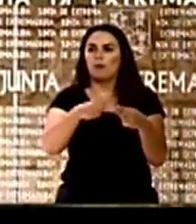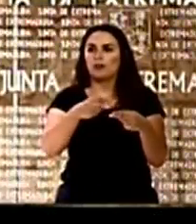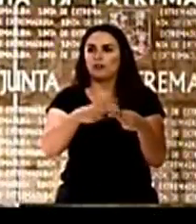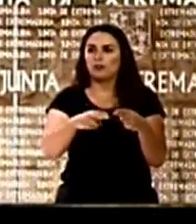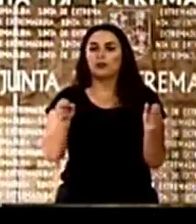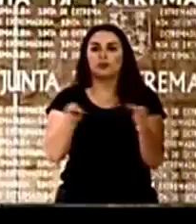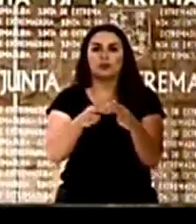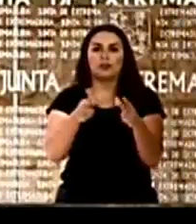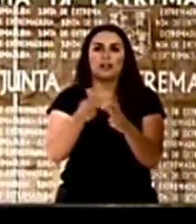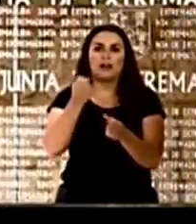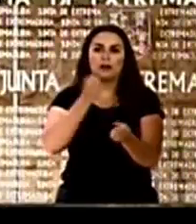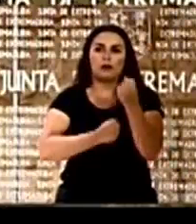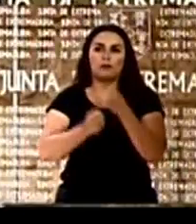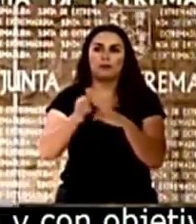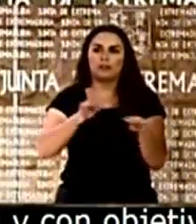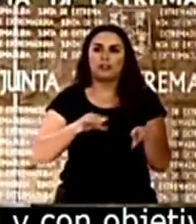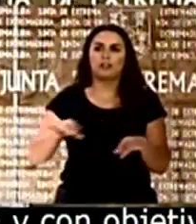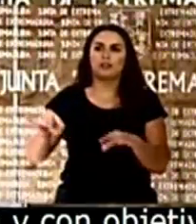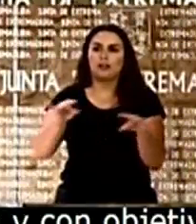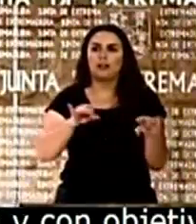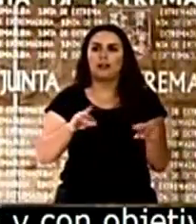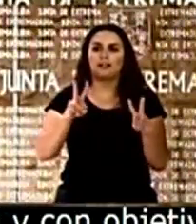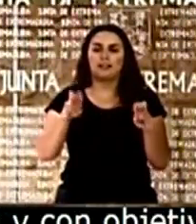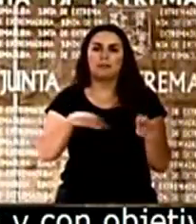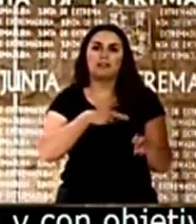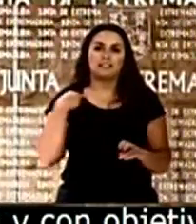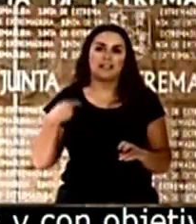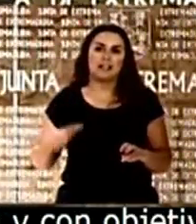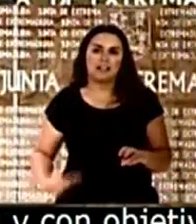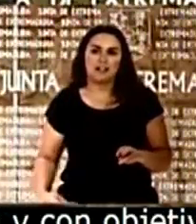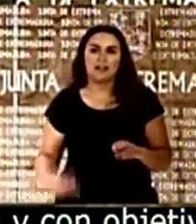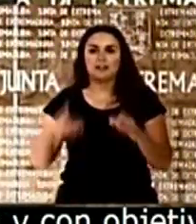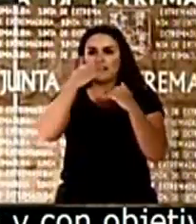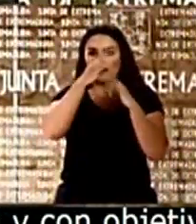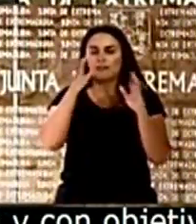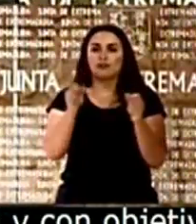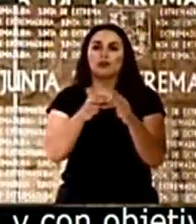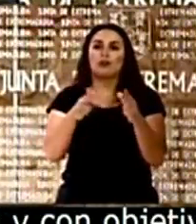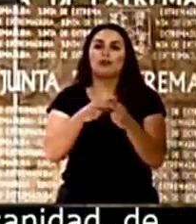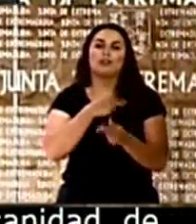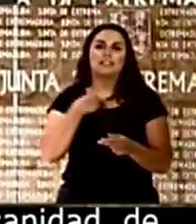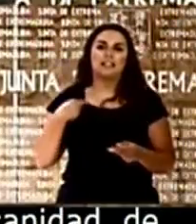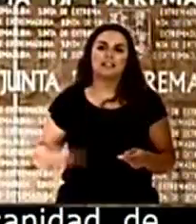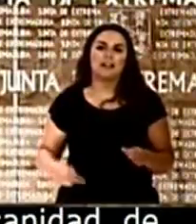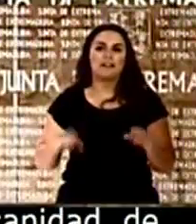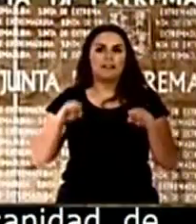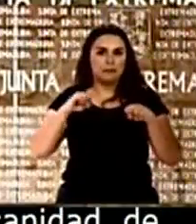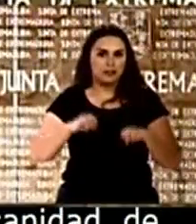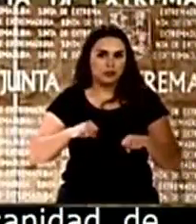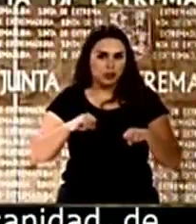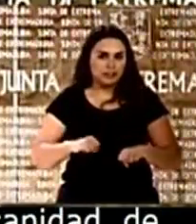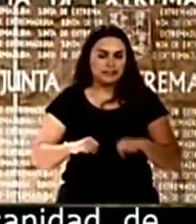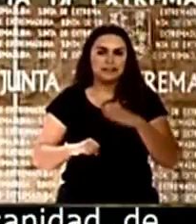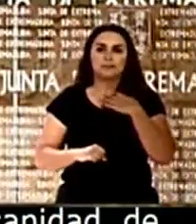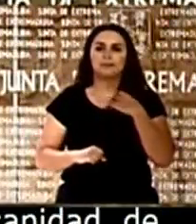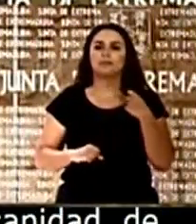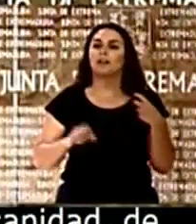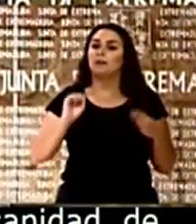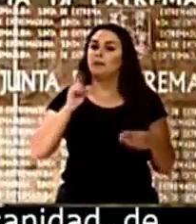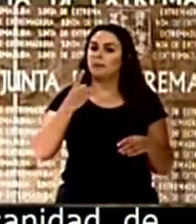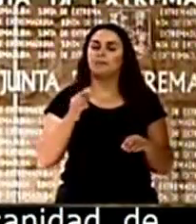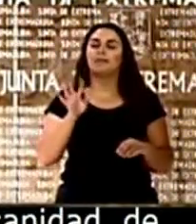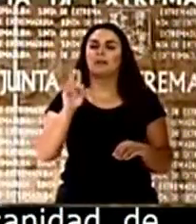sociales, económicos y territoriales, de sanidad, de atención sociosanitaria, de mayores, en primer lugar.